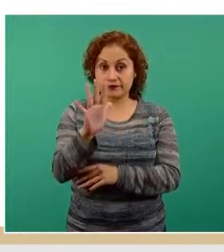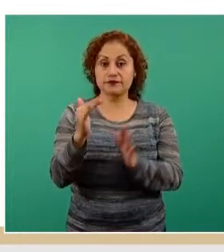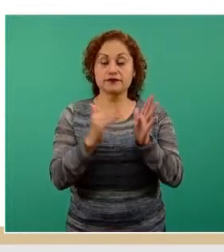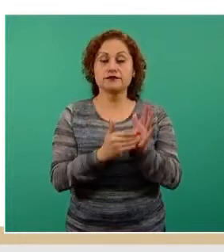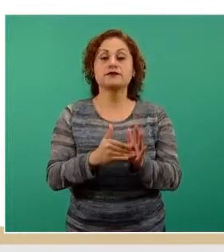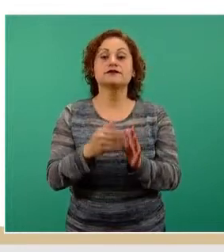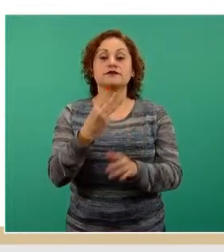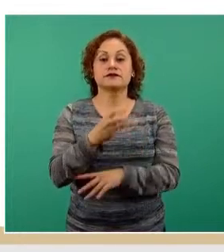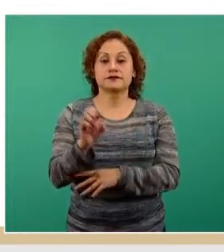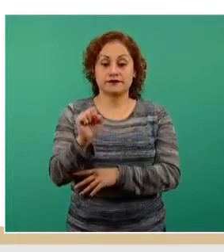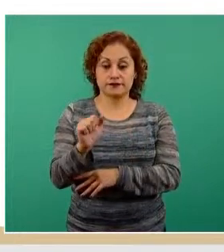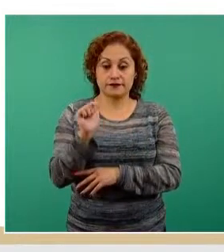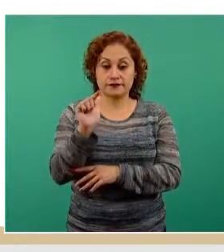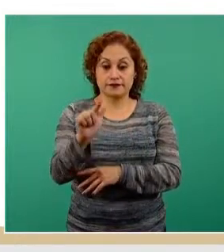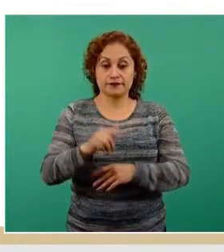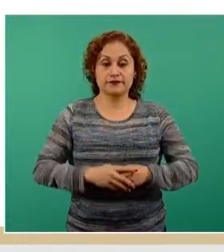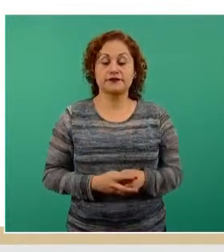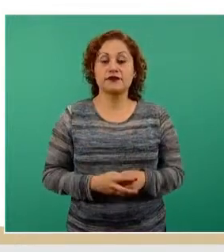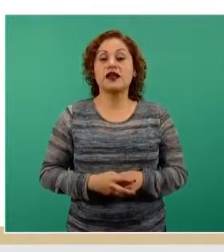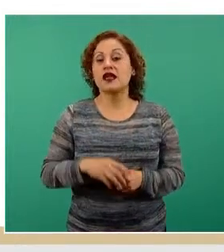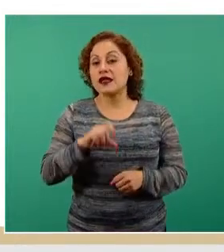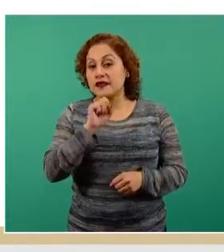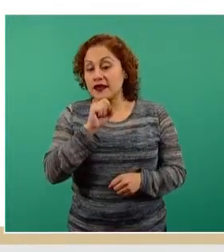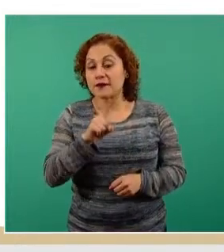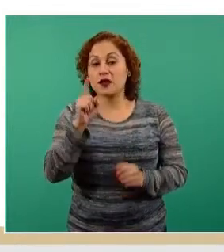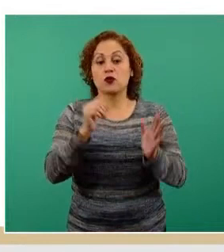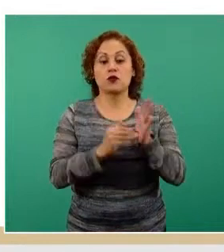2,358,167. Y tenemos